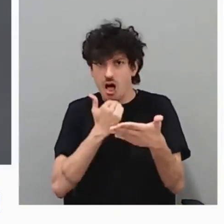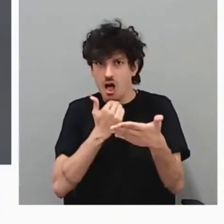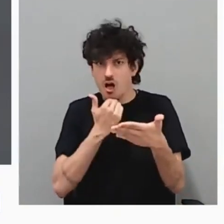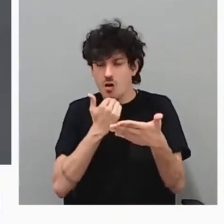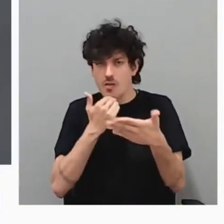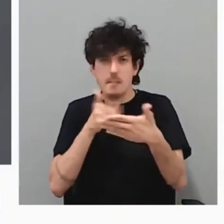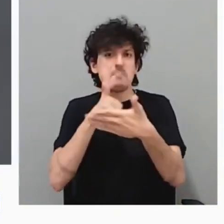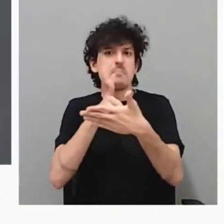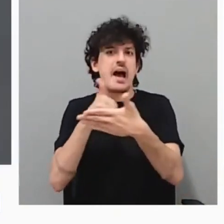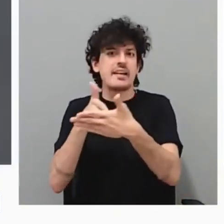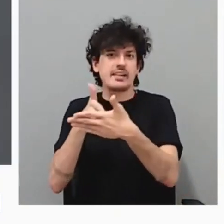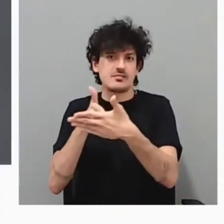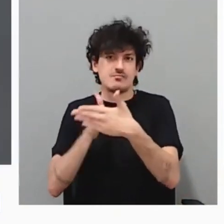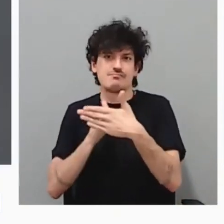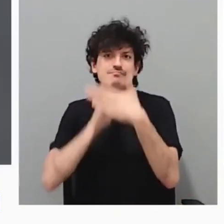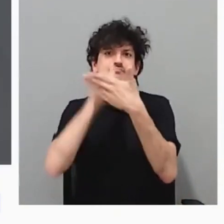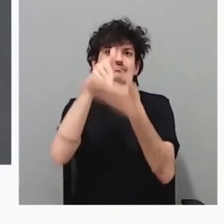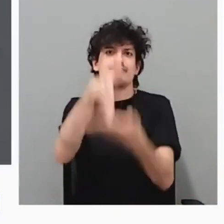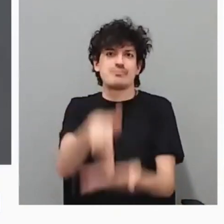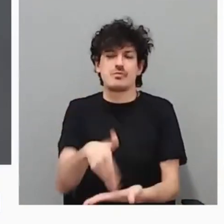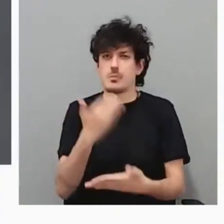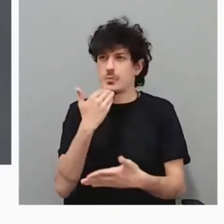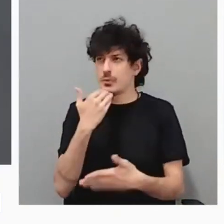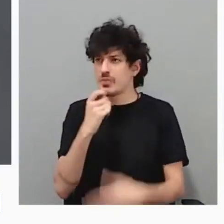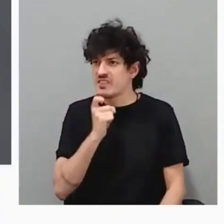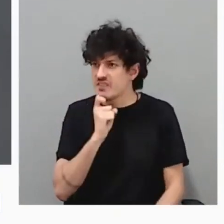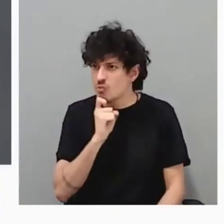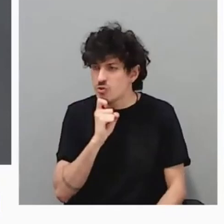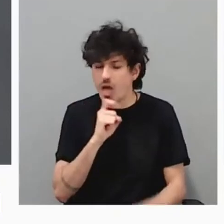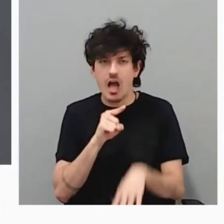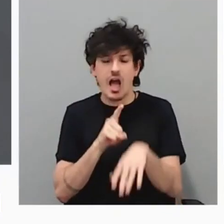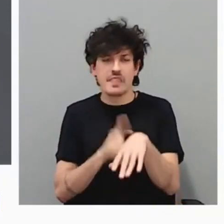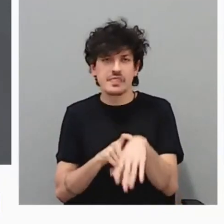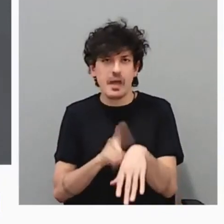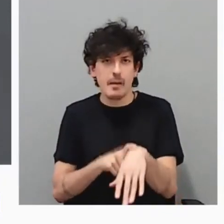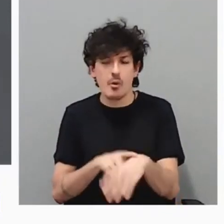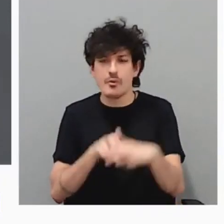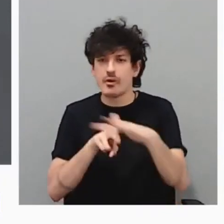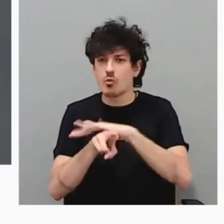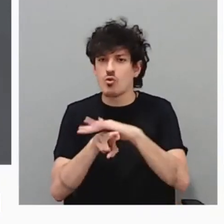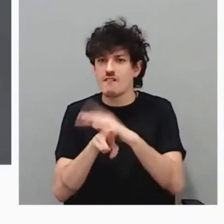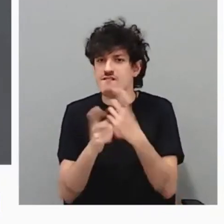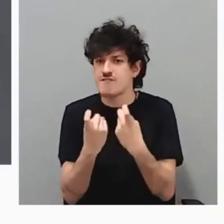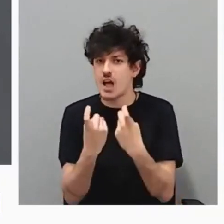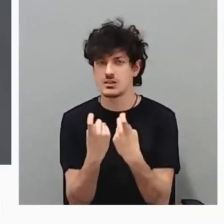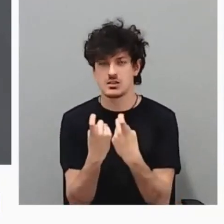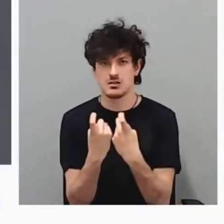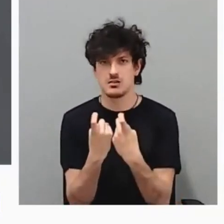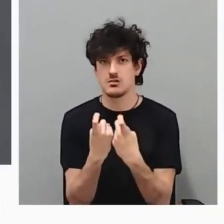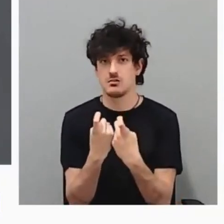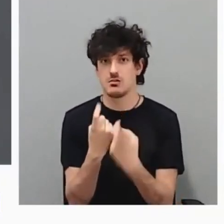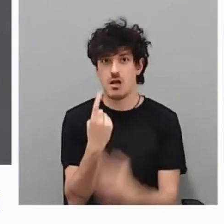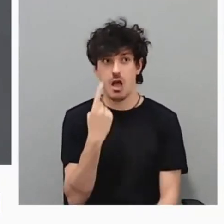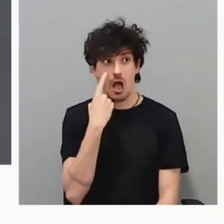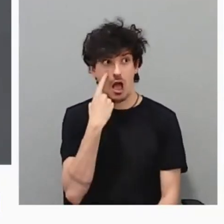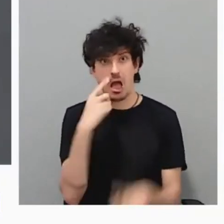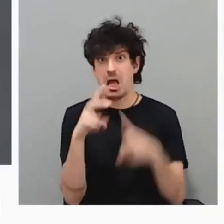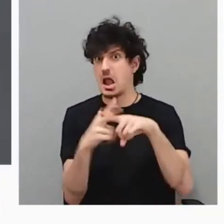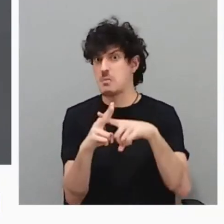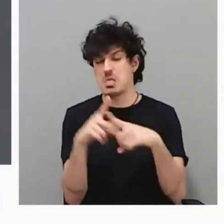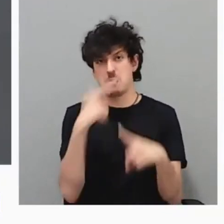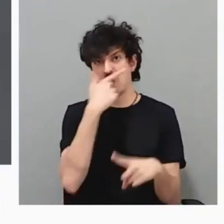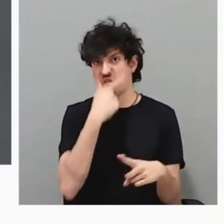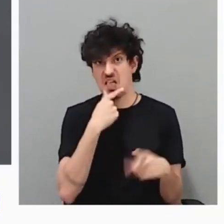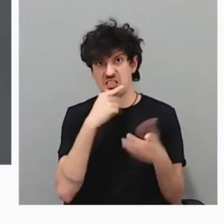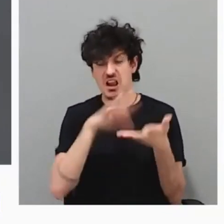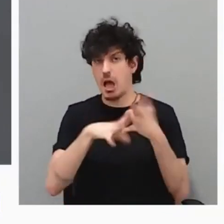¿no?, esas limitaciones de tiempo, de dificultad, de recursos, porque si le doy a lo mejor... habéis visto que son herramientas muy fáciles de implementar. Si le